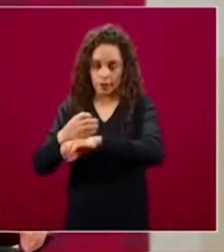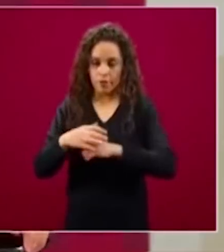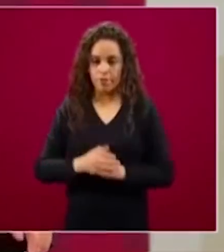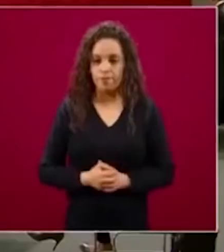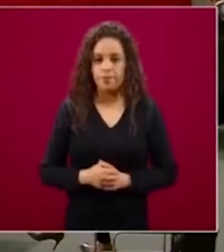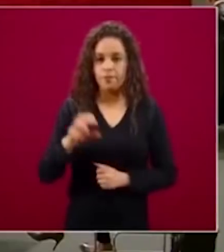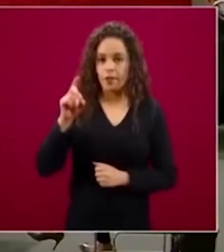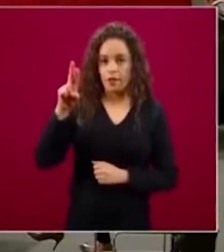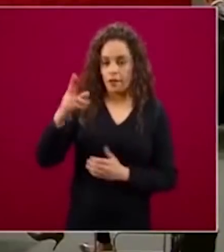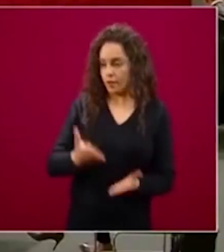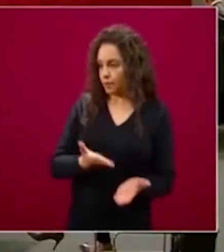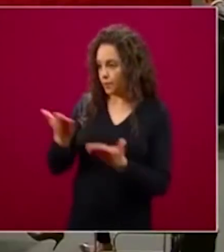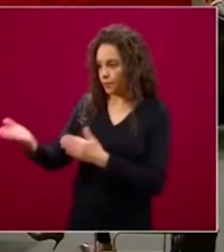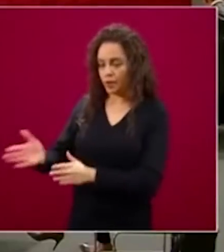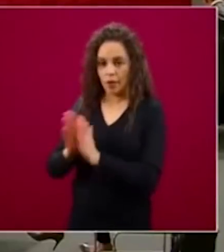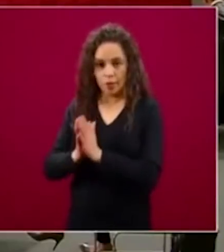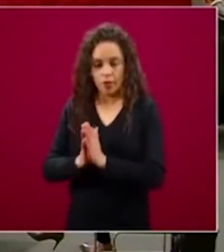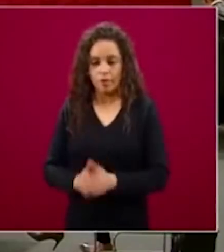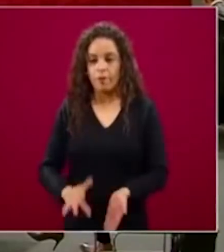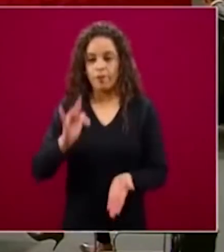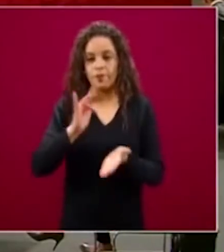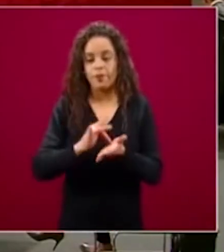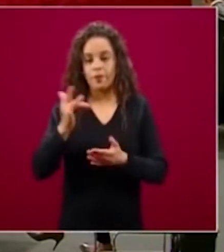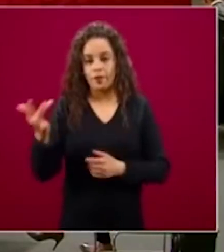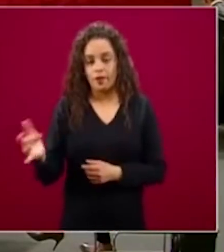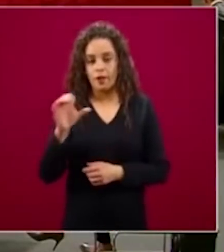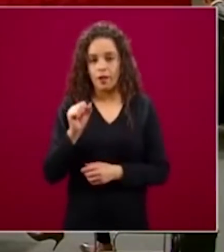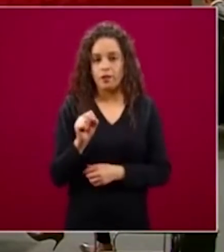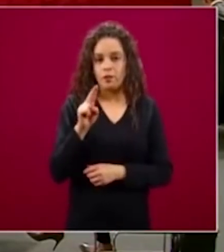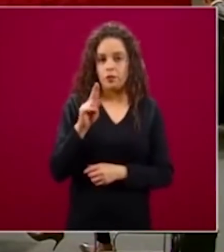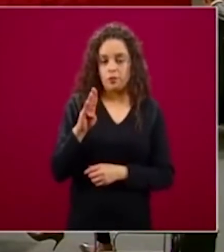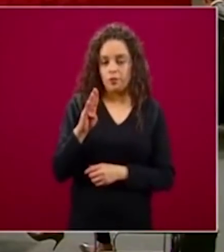favor. Gracias, subsecretario.